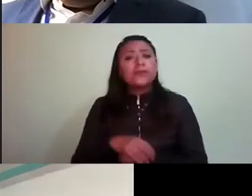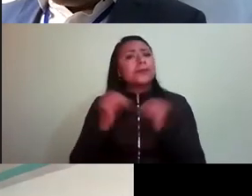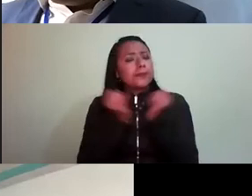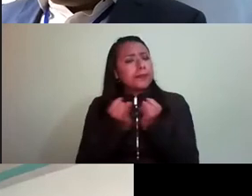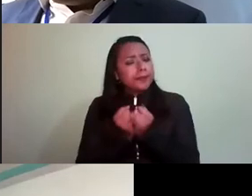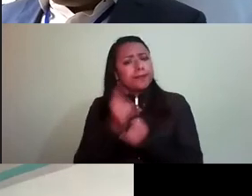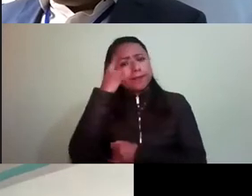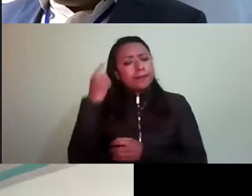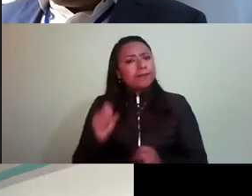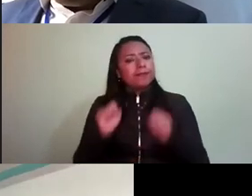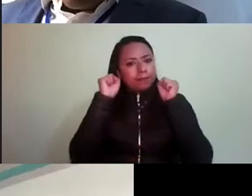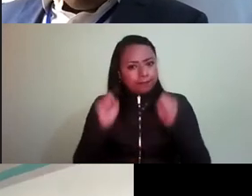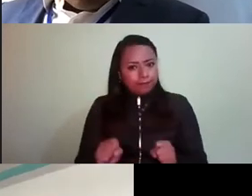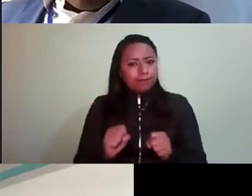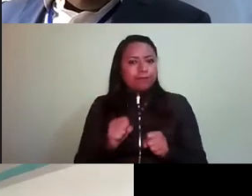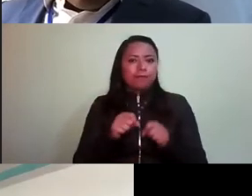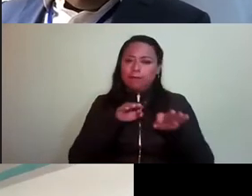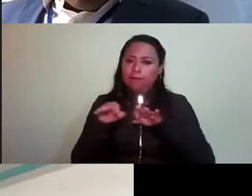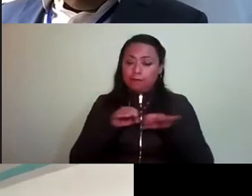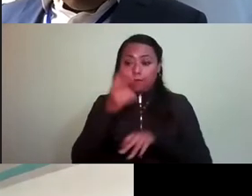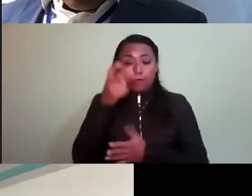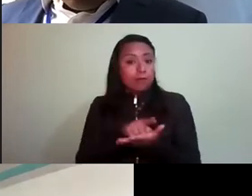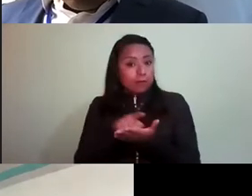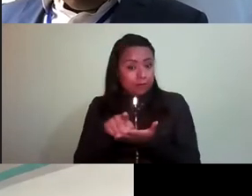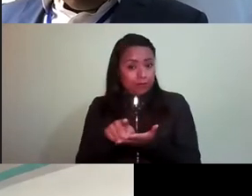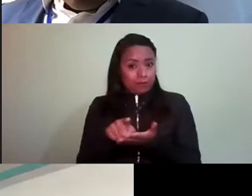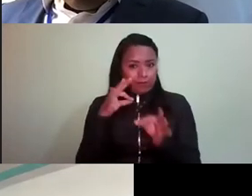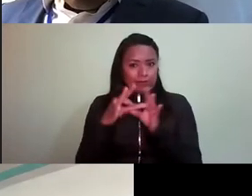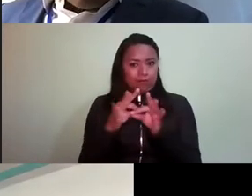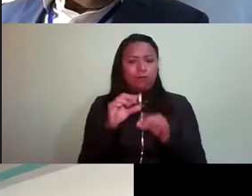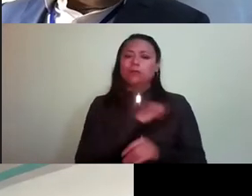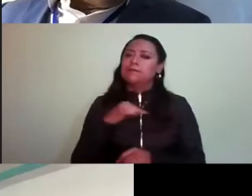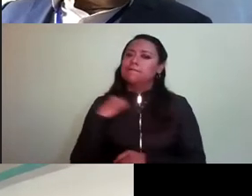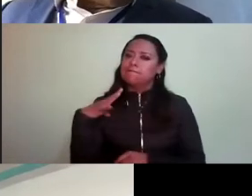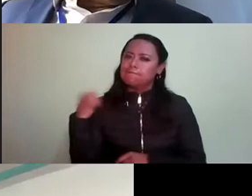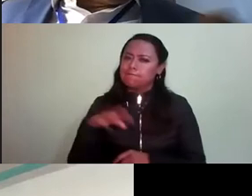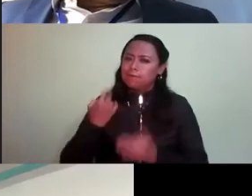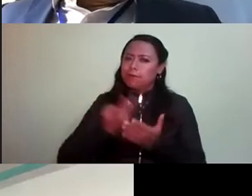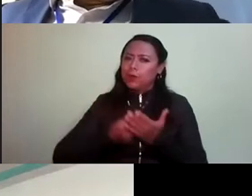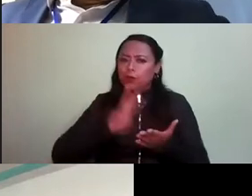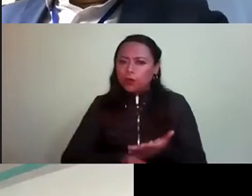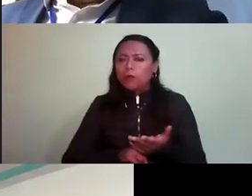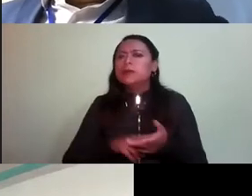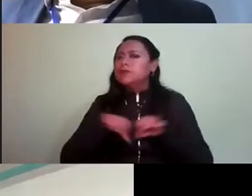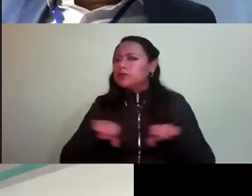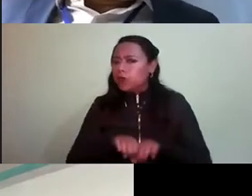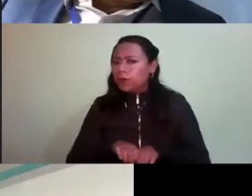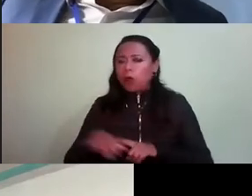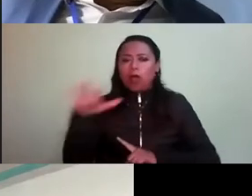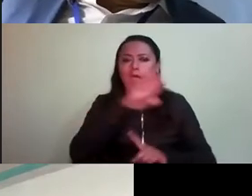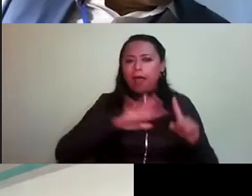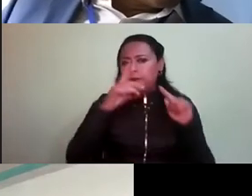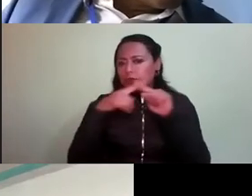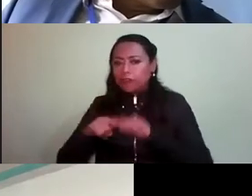garantizar el ejercicio del mencionado derecho, debemos de redoblar esfuerzos en todos los ámbitos y niveles de